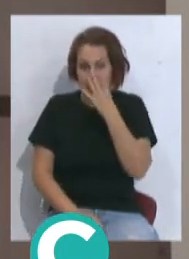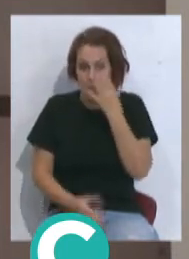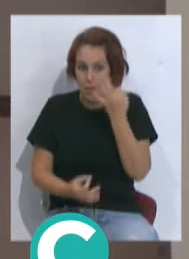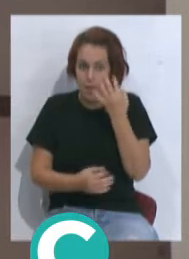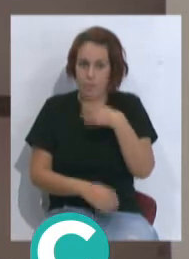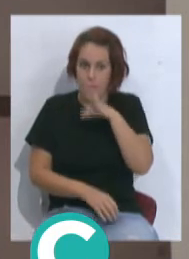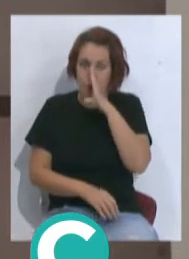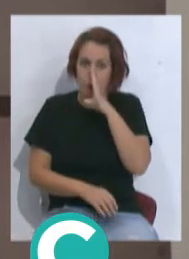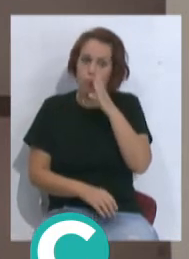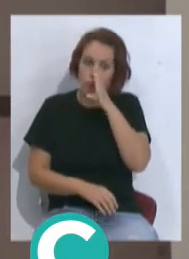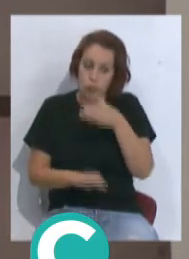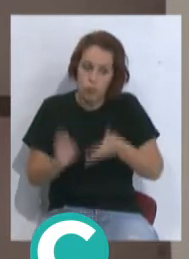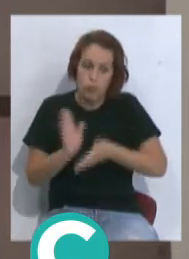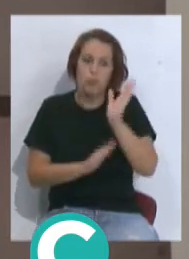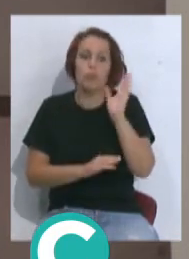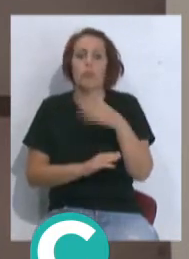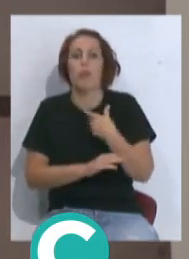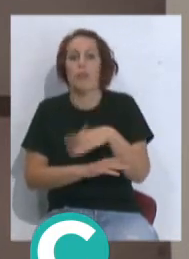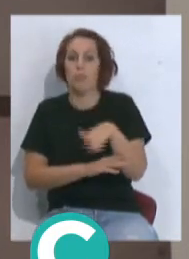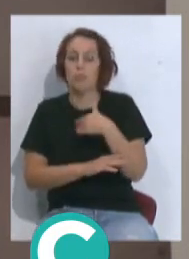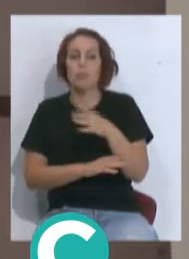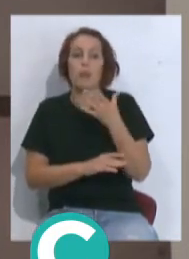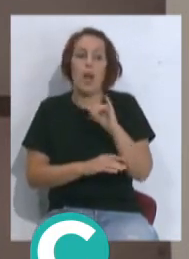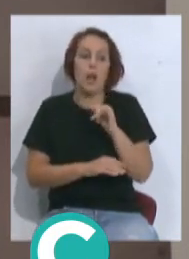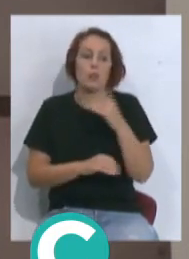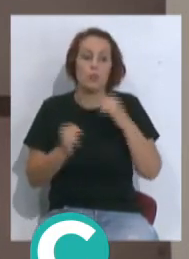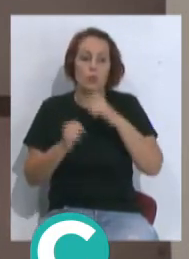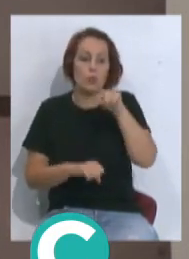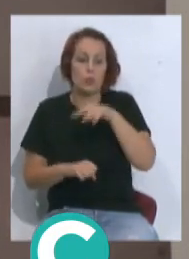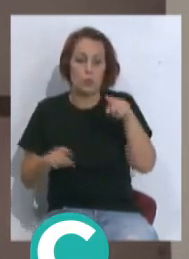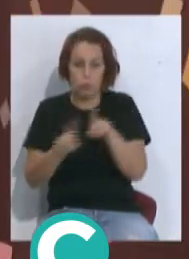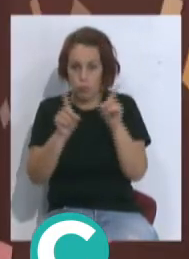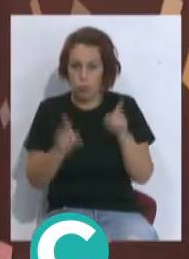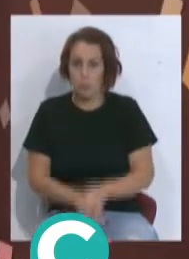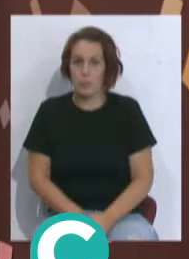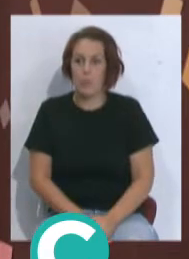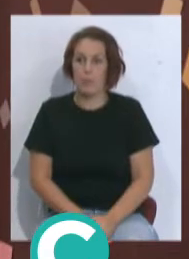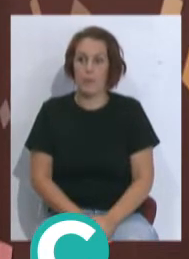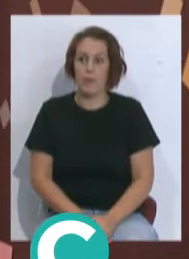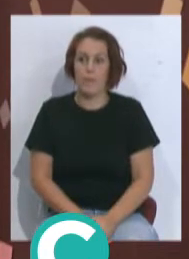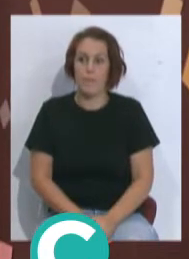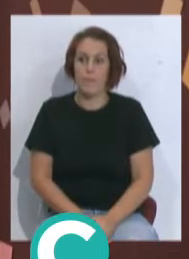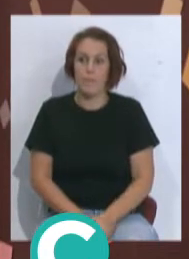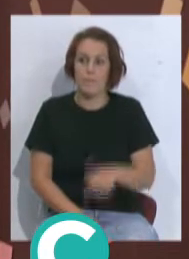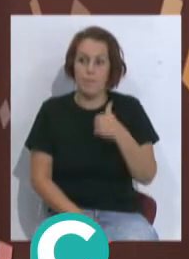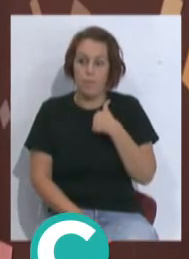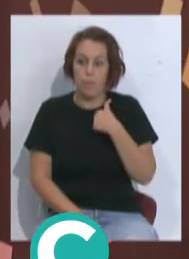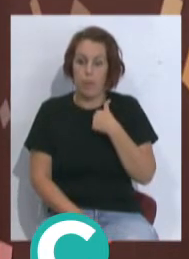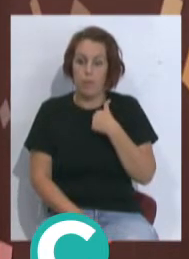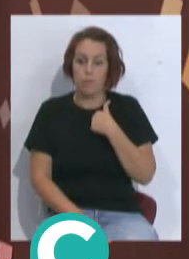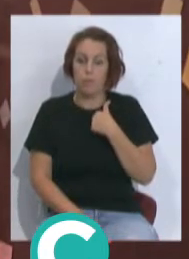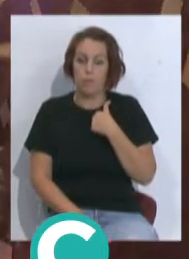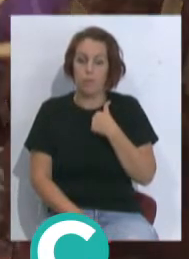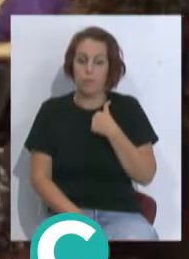y que van a salir en febrero. Haya o no haya concurso. Yo al respecto estuve un ratito